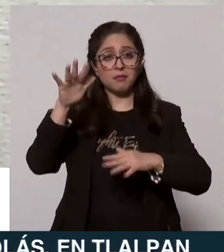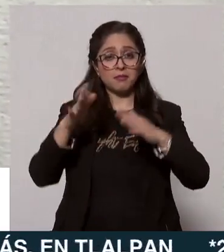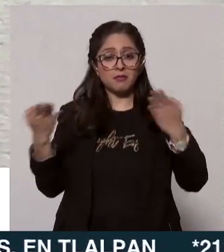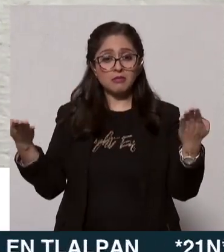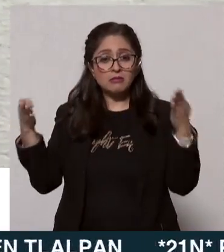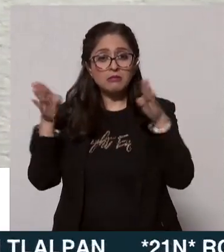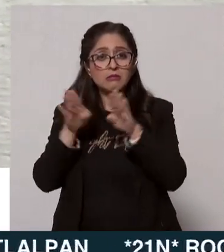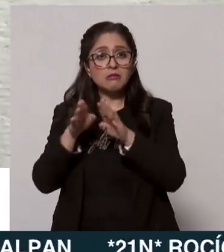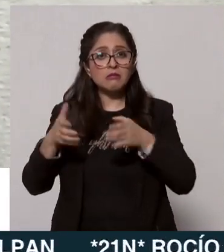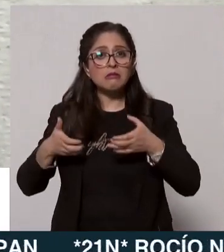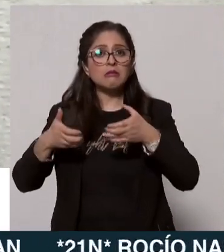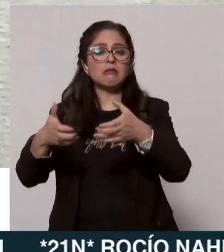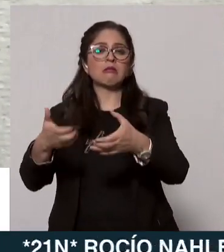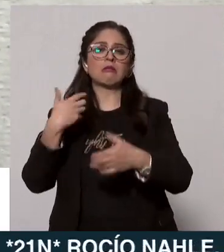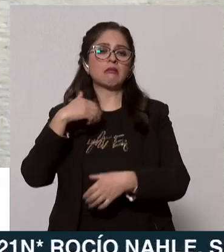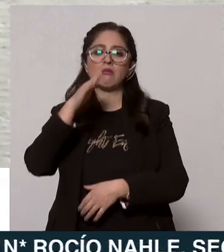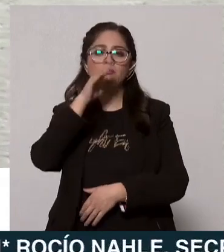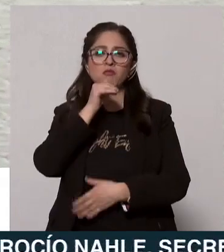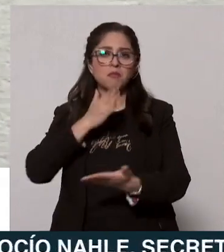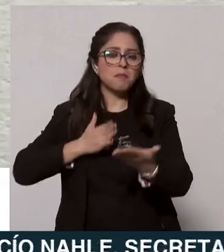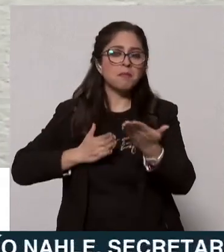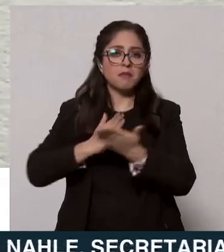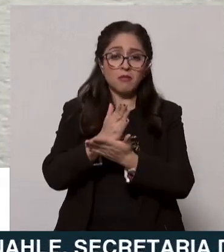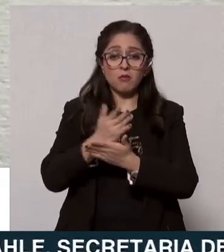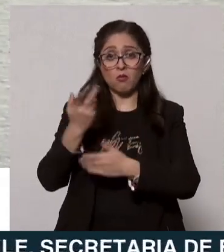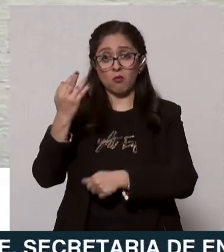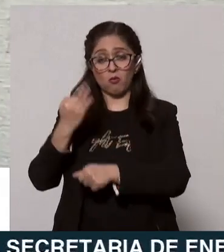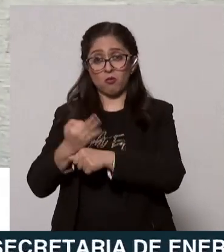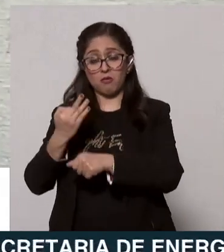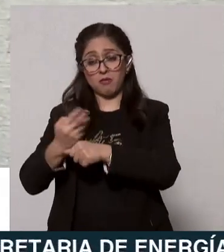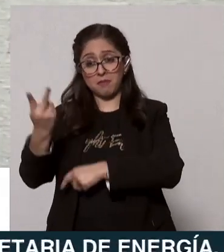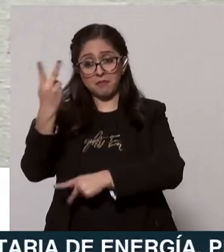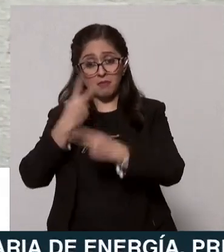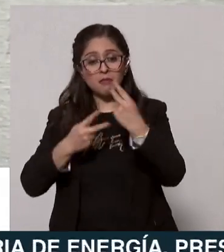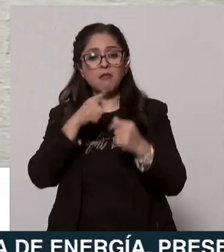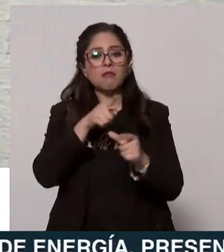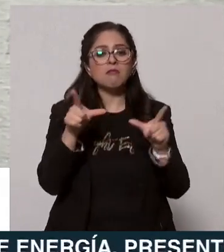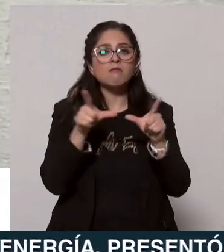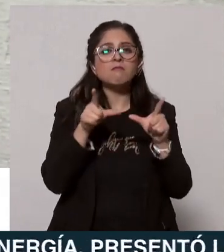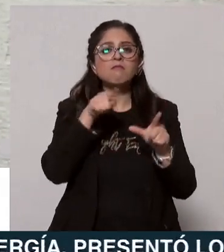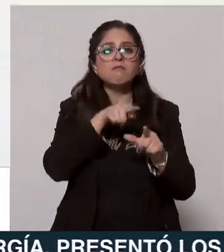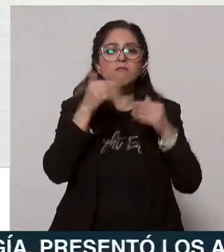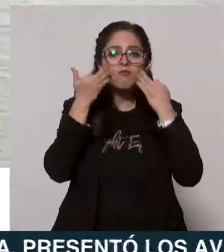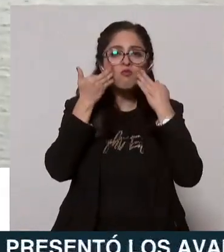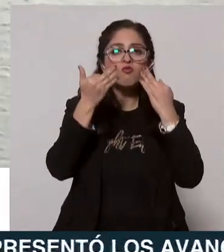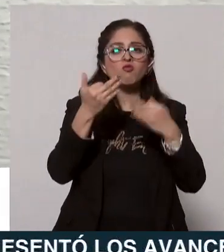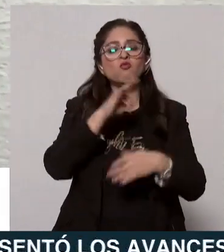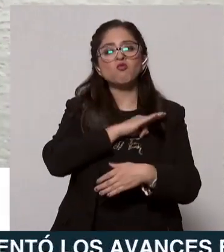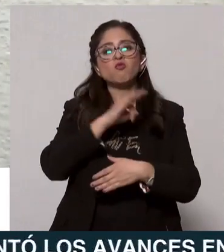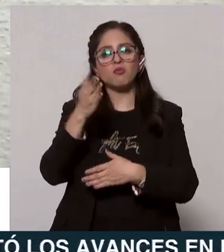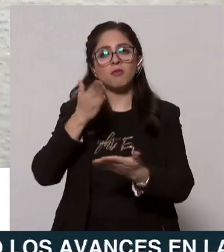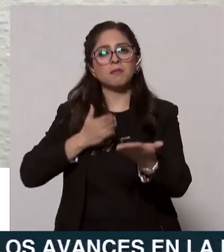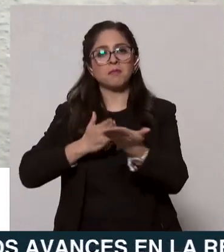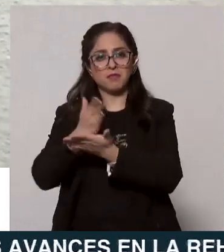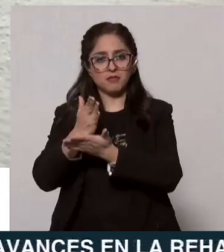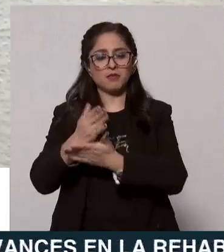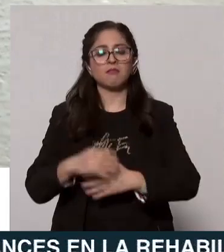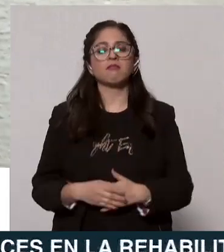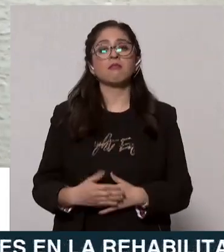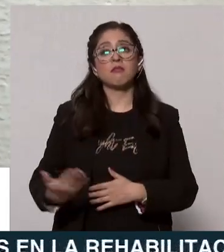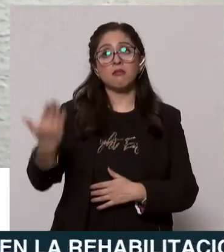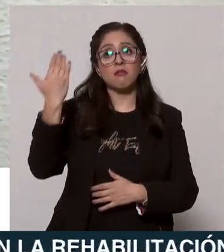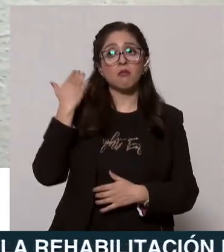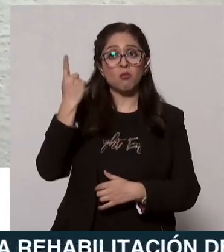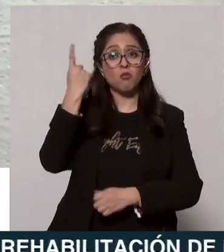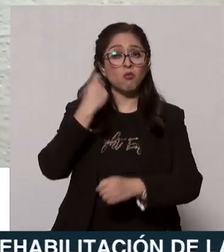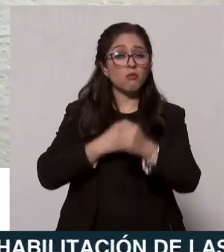me dejan pasar. Entonces, para mí es muy útil el tarjetón, porque ya con eso me dejan pasar. Algún año no lo llegué a tramitar, se